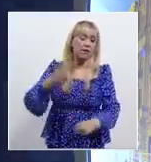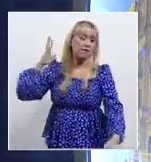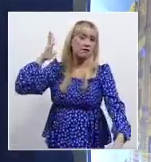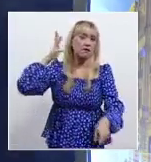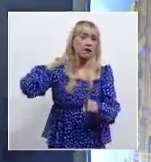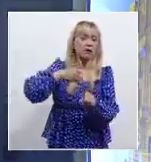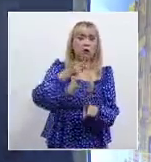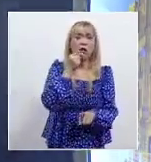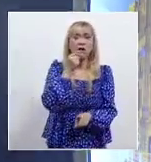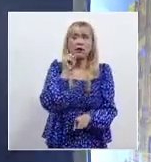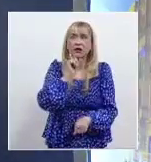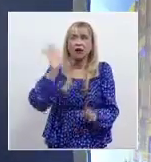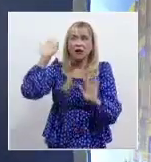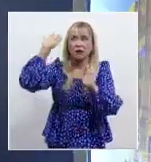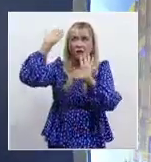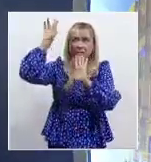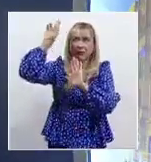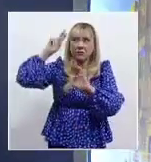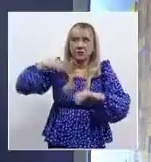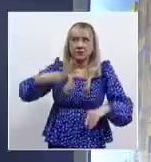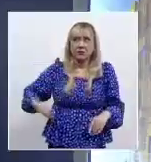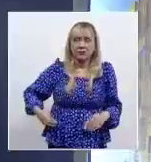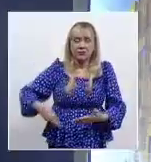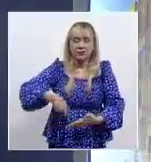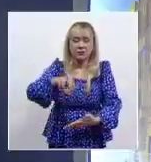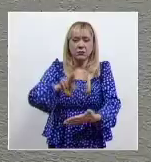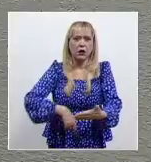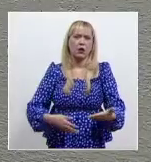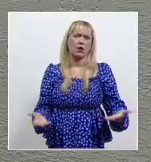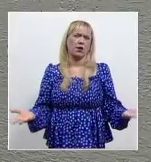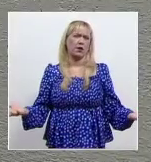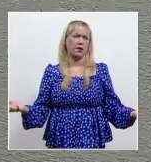Defensoría Pública la representó para obtener su liberación.